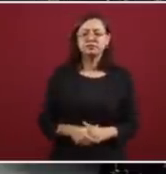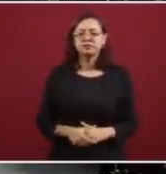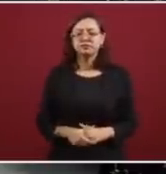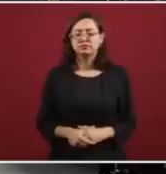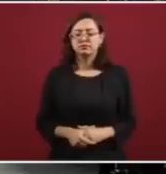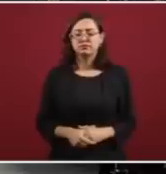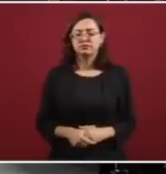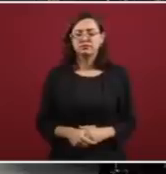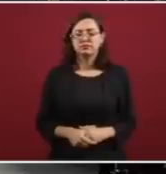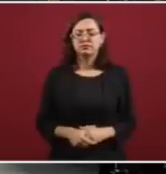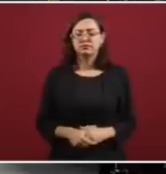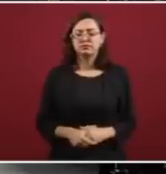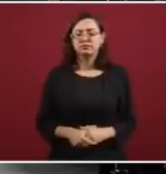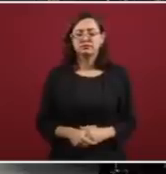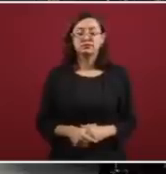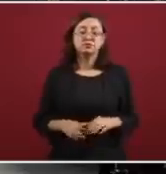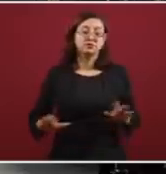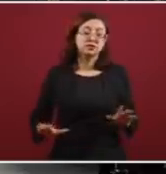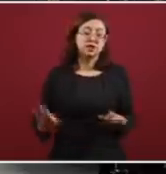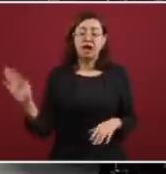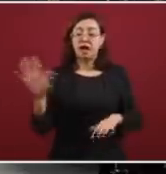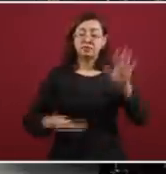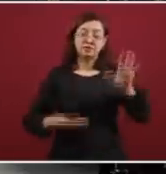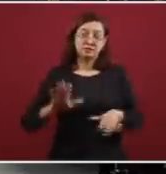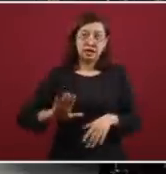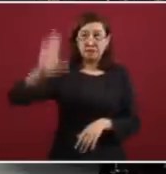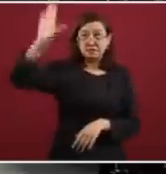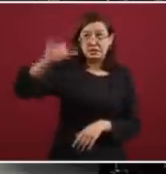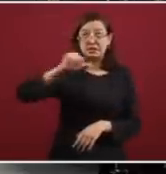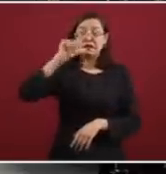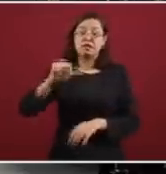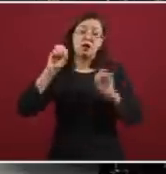Gracias, gracias. ¿No han preguntado o no les hemos dado nosotros la palabra? Sí.